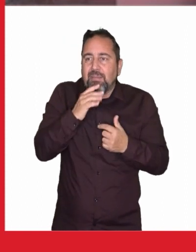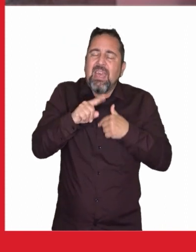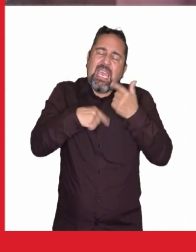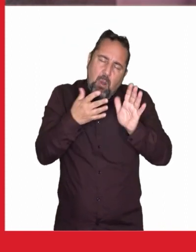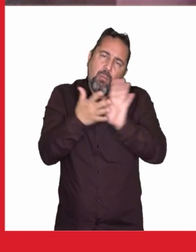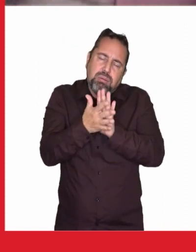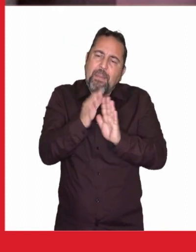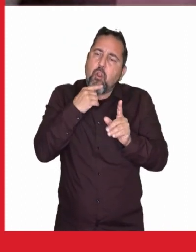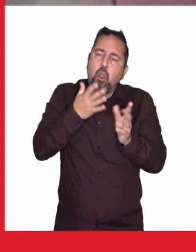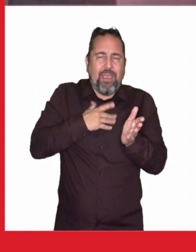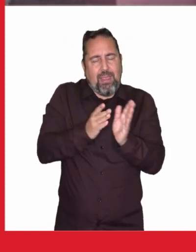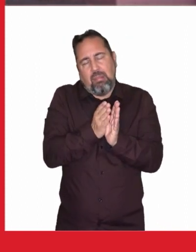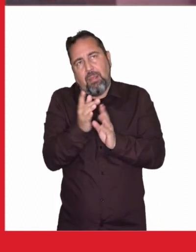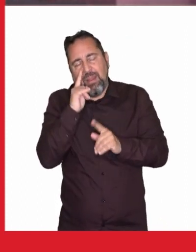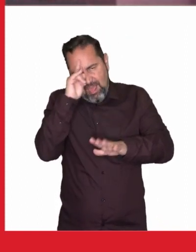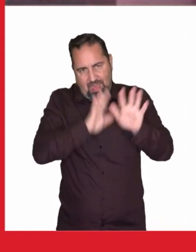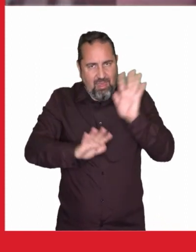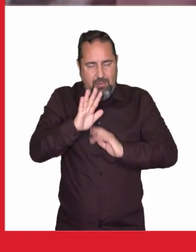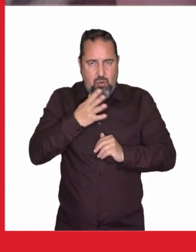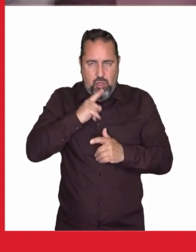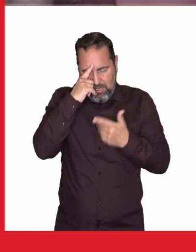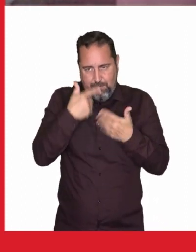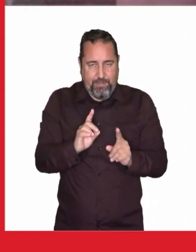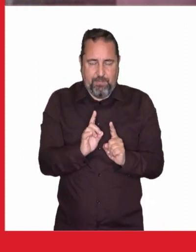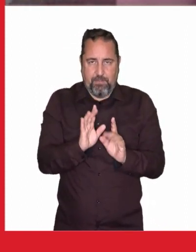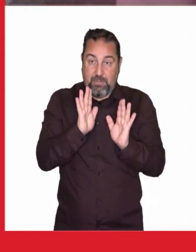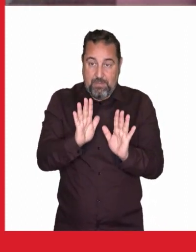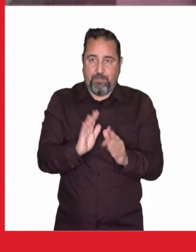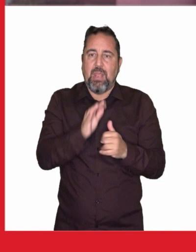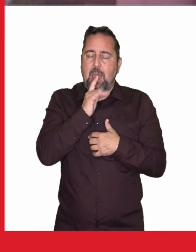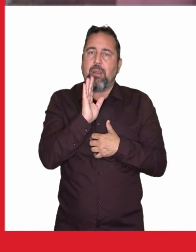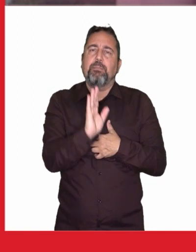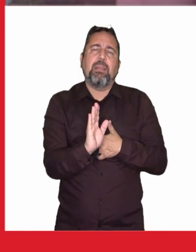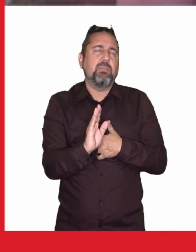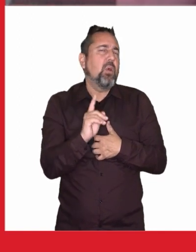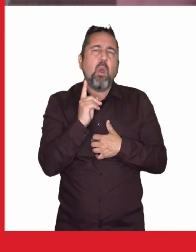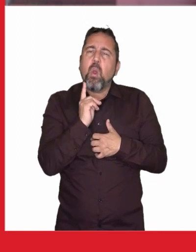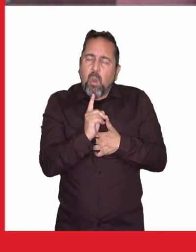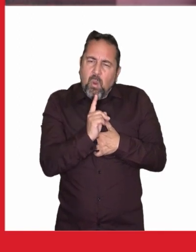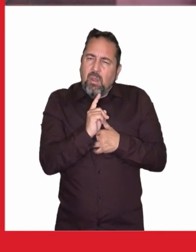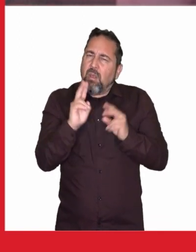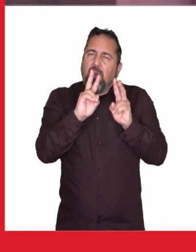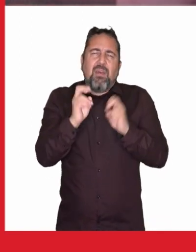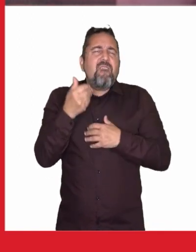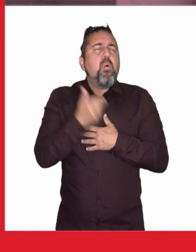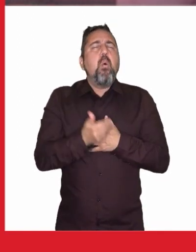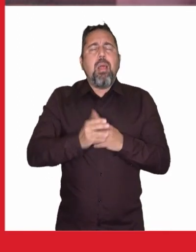ahí tiene excepciones que si queréis luego podemos hablar un poco de ellas, pero no quiero irme por ahí para no despistar. ¿Vale? Ahora,